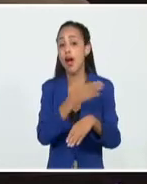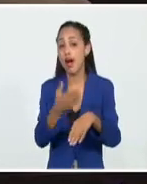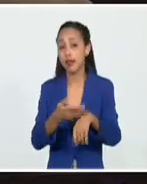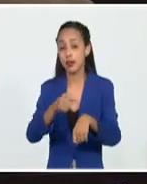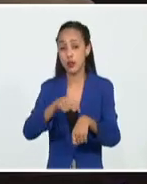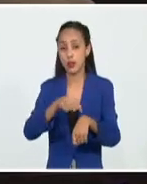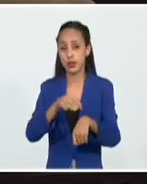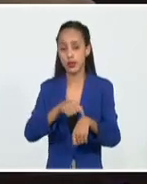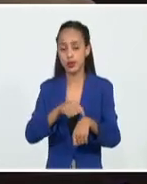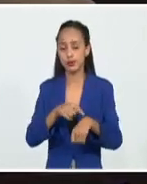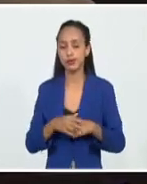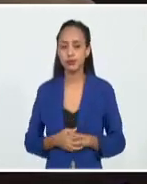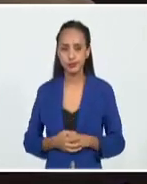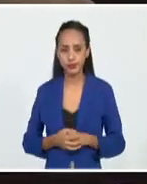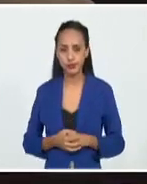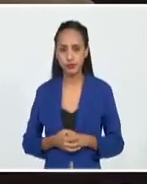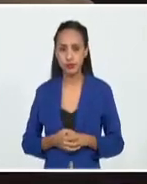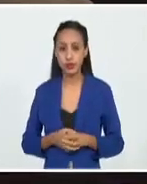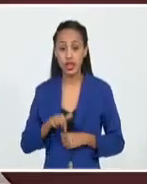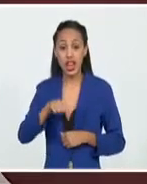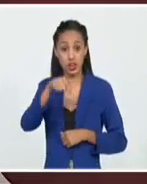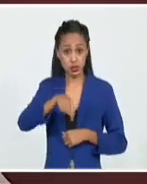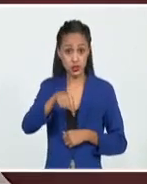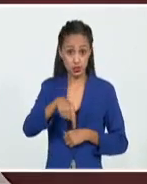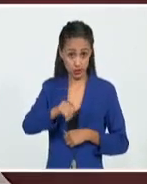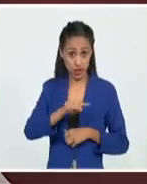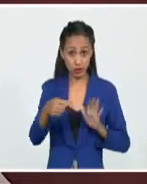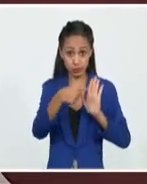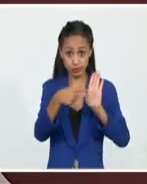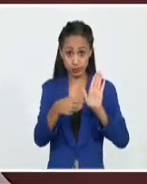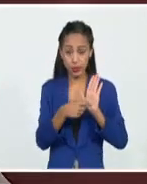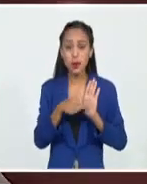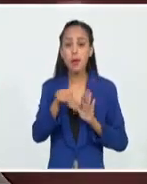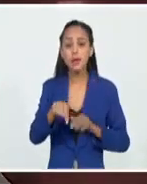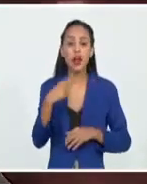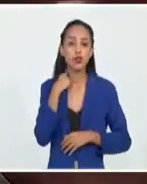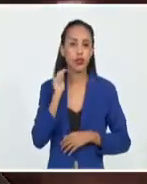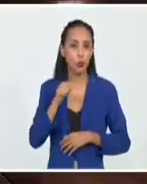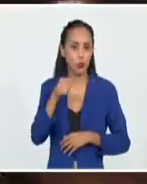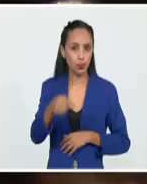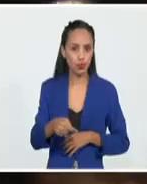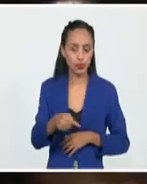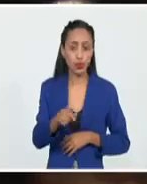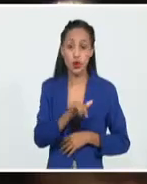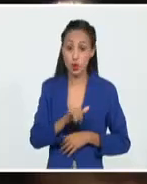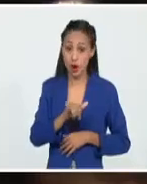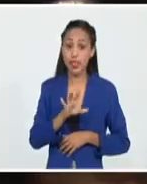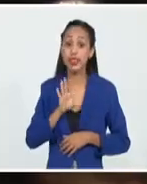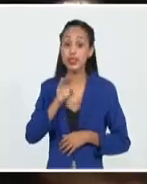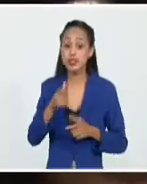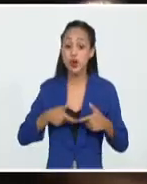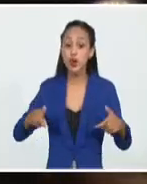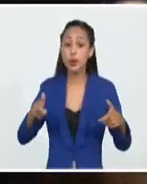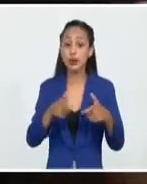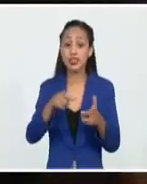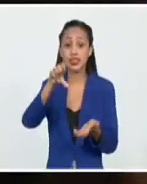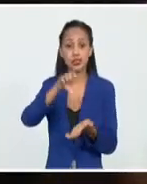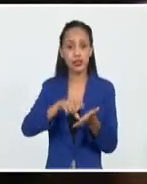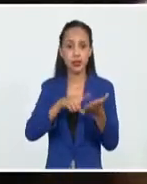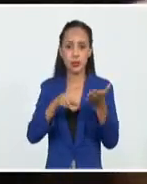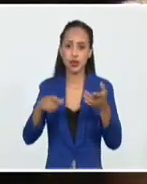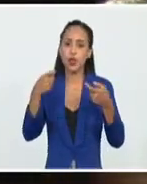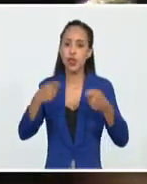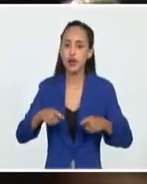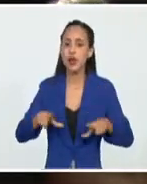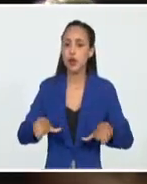la actualización de estos para los 5 años venideros, al tiempo que encargan al Comité Central del Partido para su aplicación y